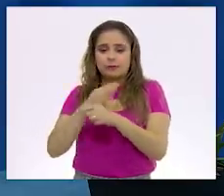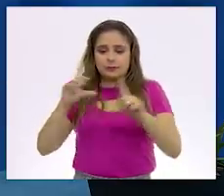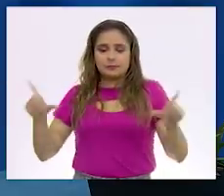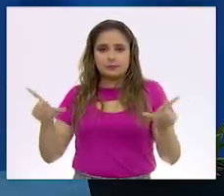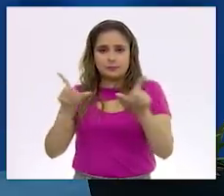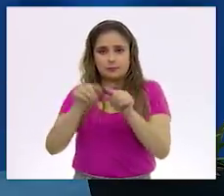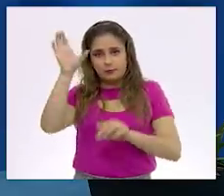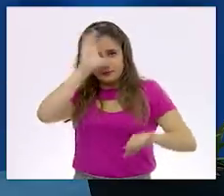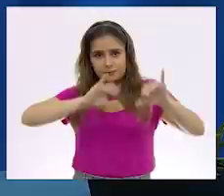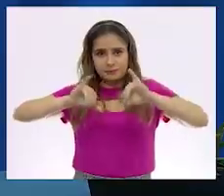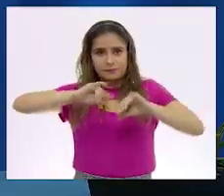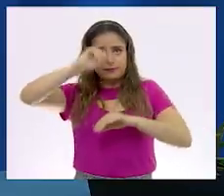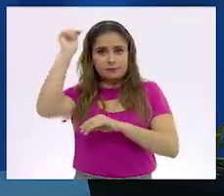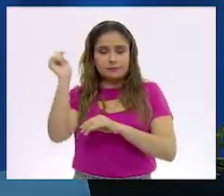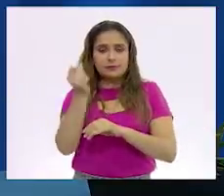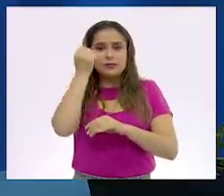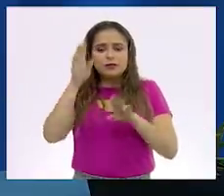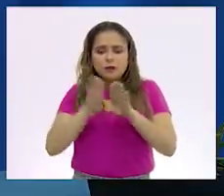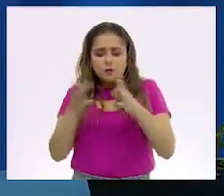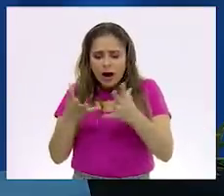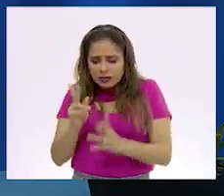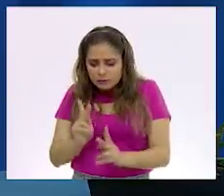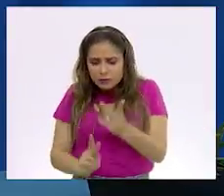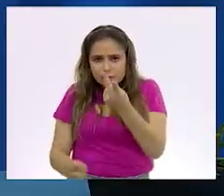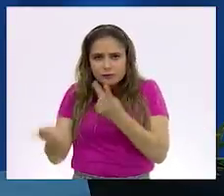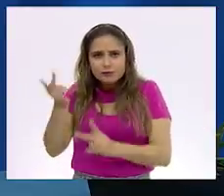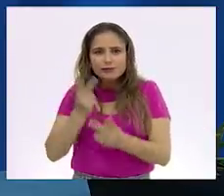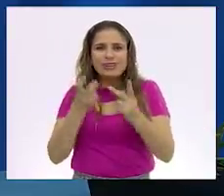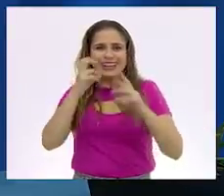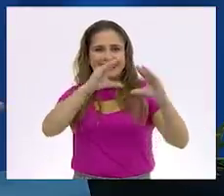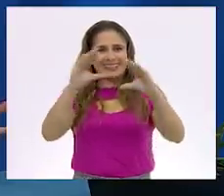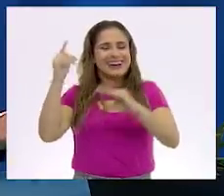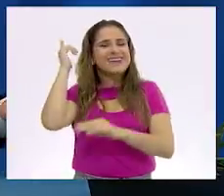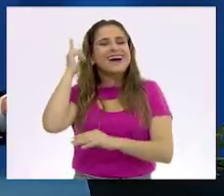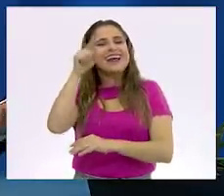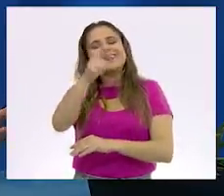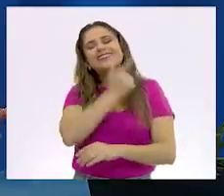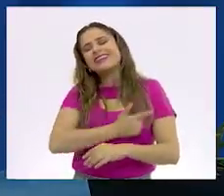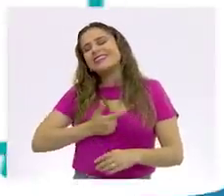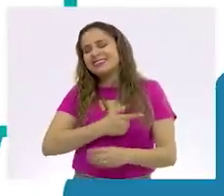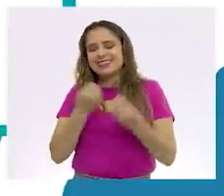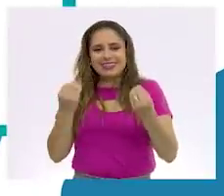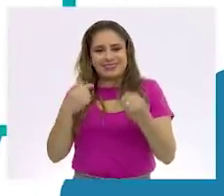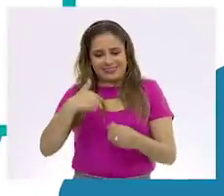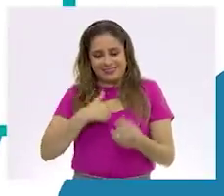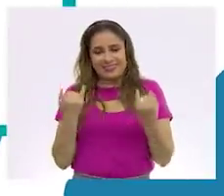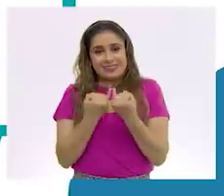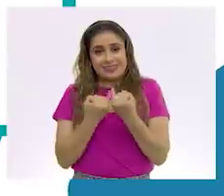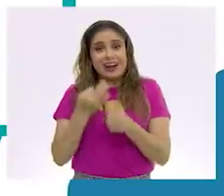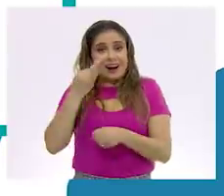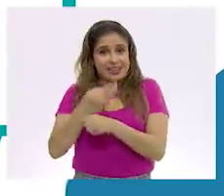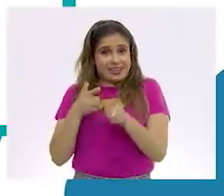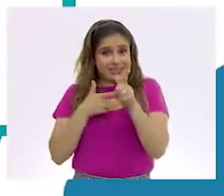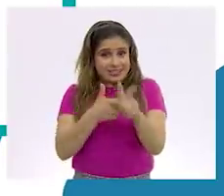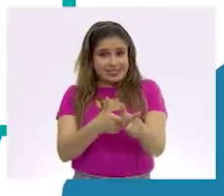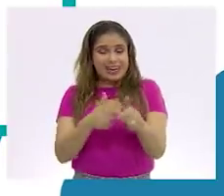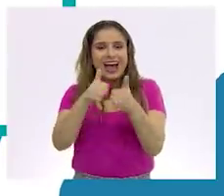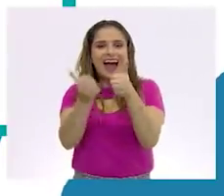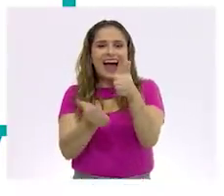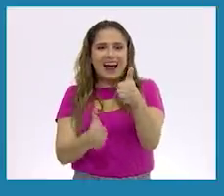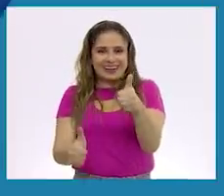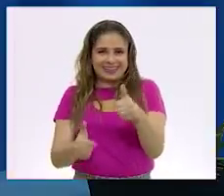ciencia y tecnología en la reproducción de las plantas. Y espero que lo hayan disfrutado tanto como nosotros. A continuación,